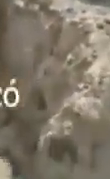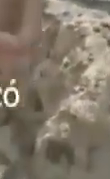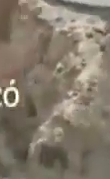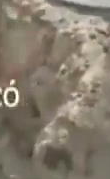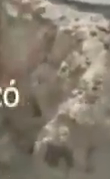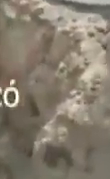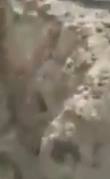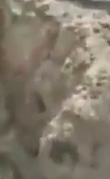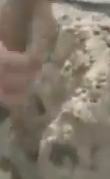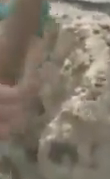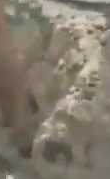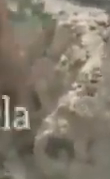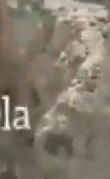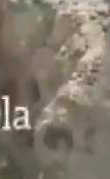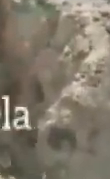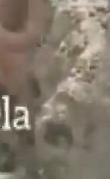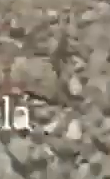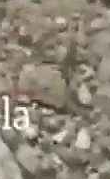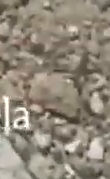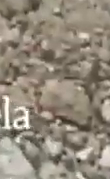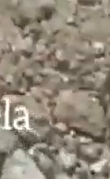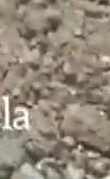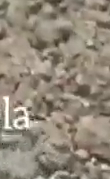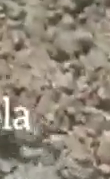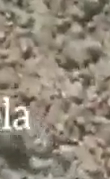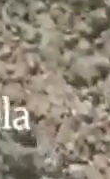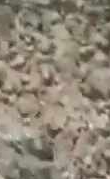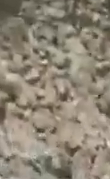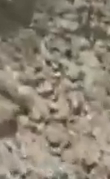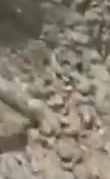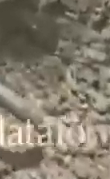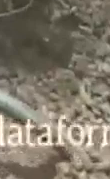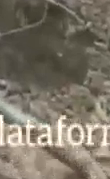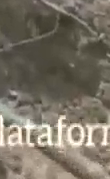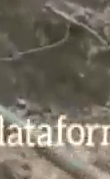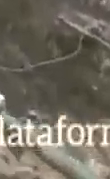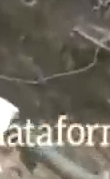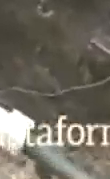chat. Ven a Venezuela, pueden buscarlo a través